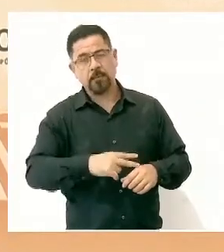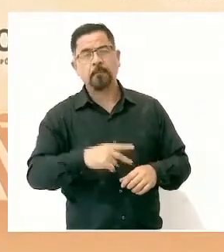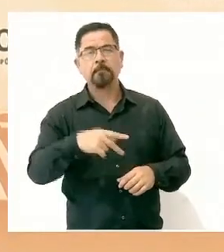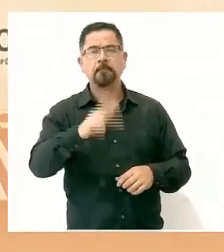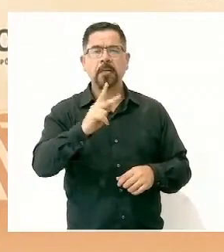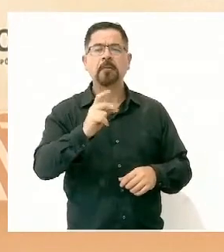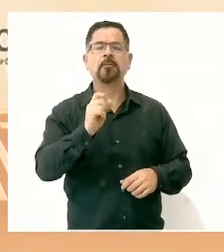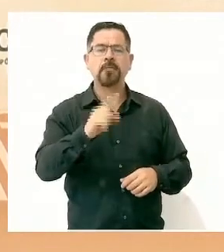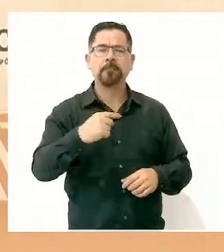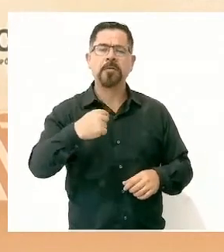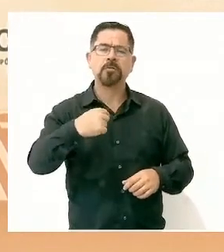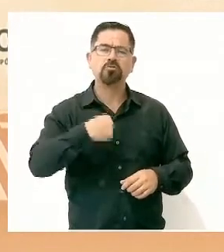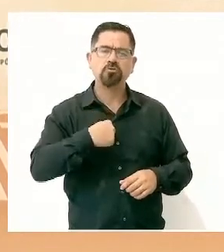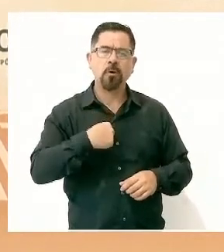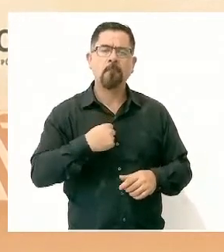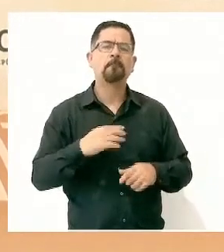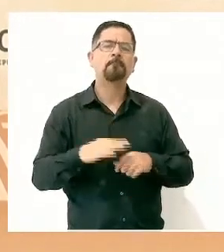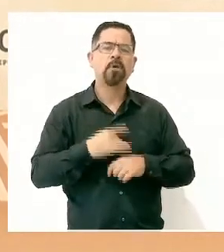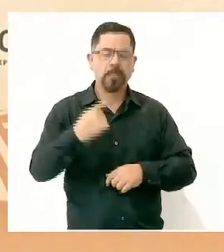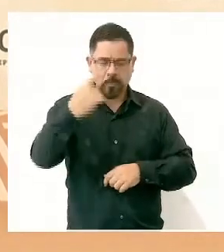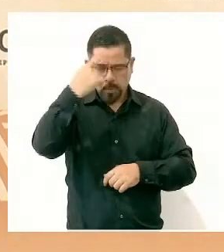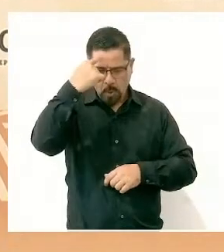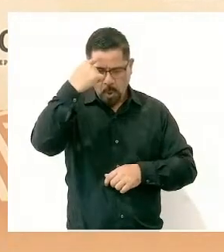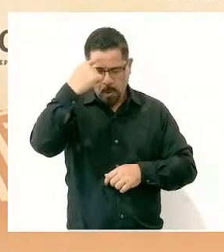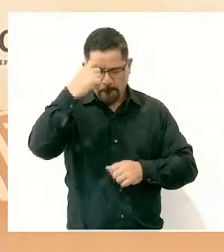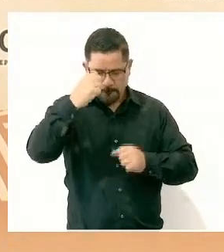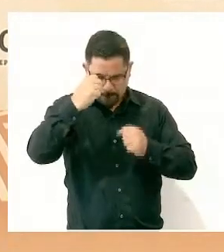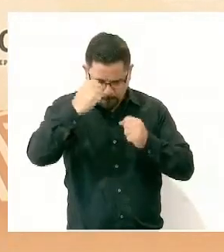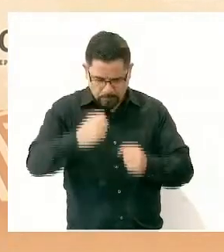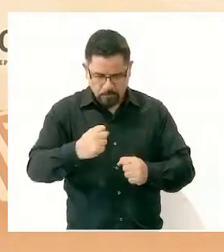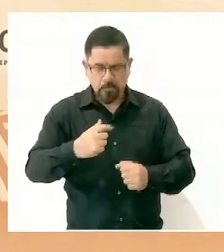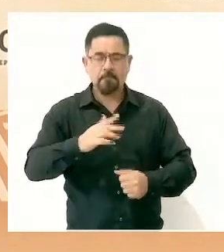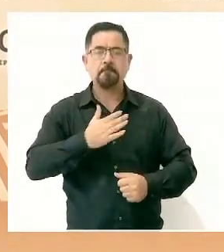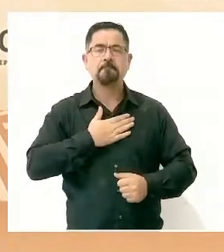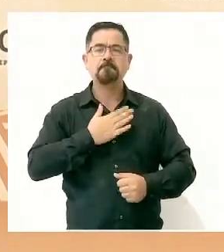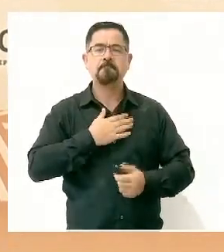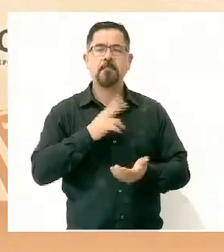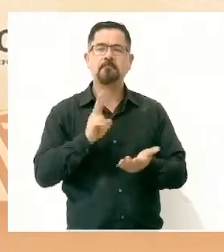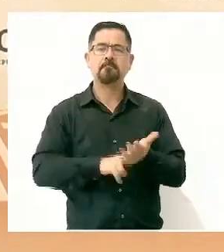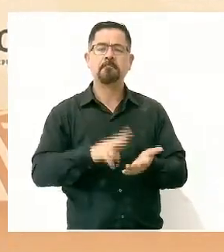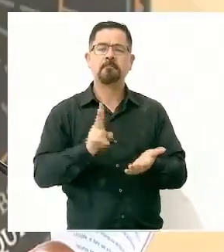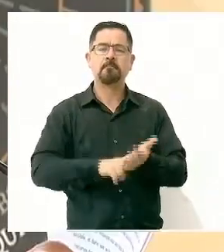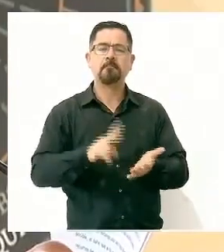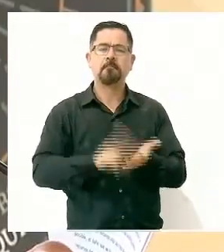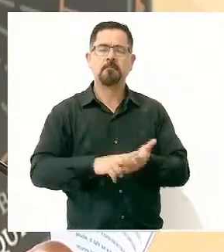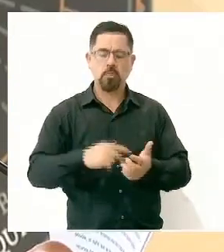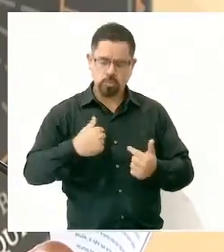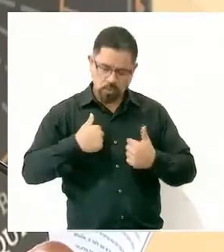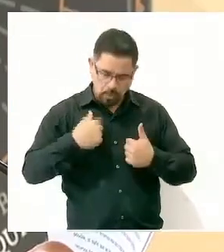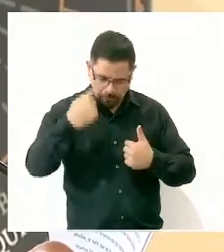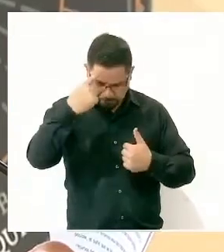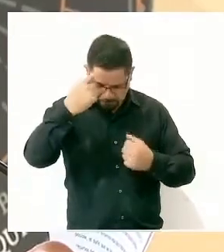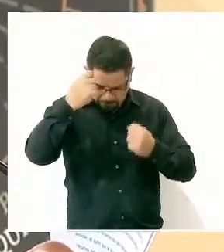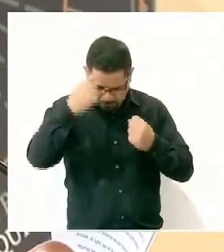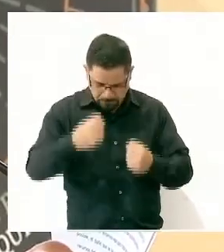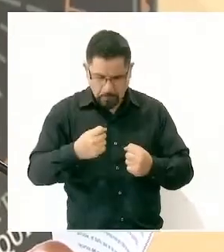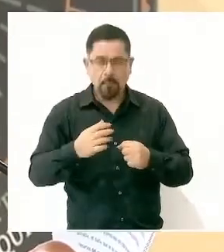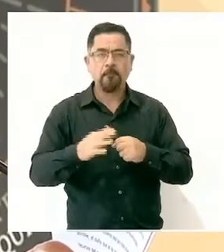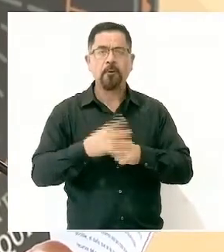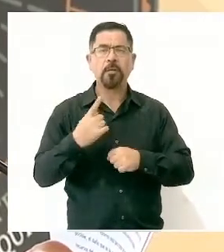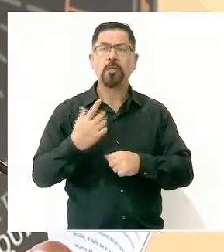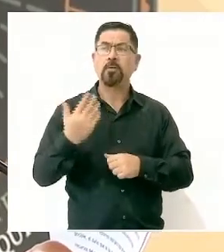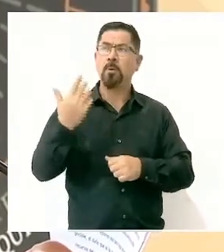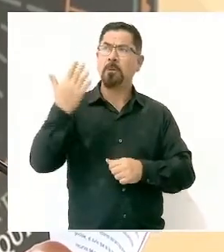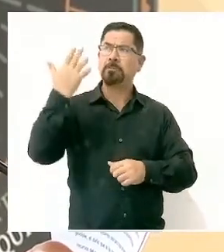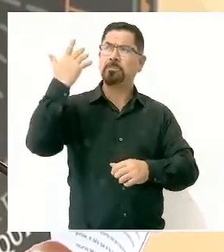mis convicciones, por mis propias convicciones, porque desde hace muchos